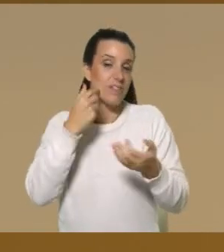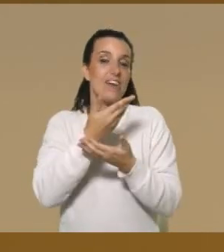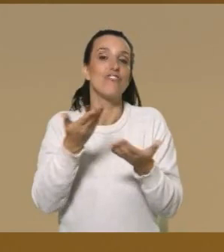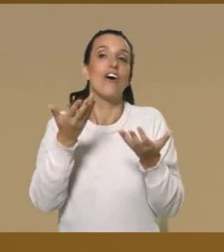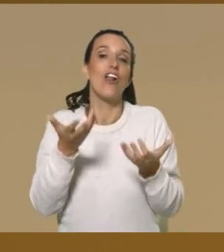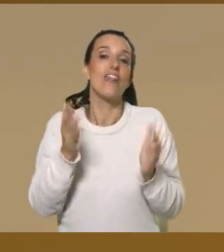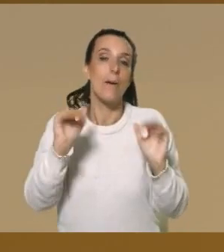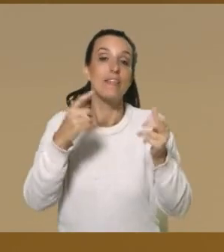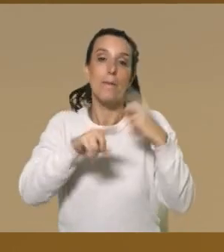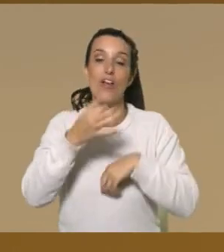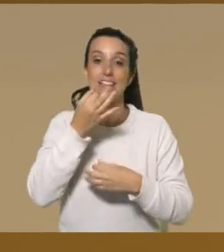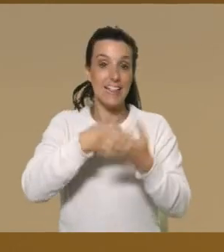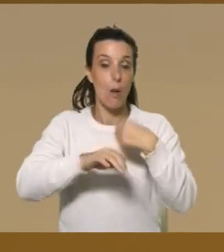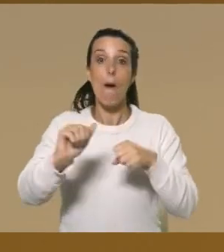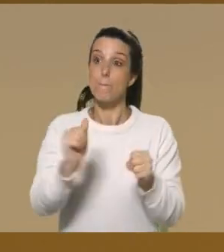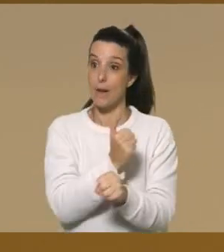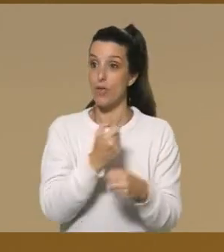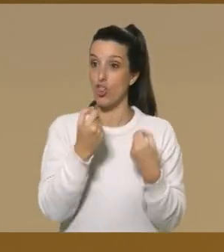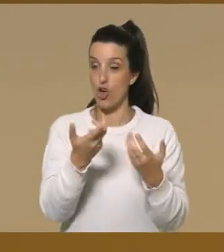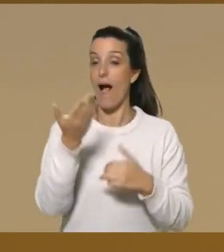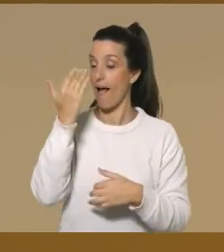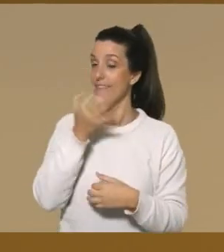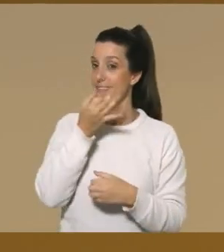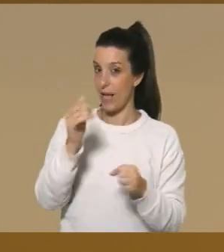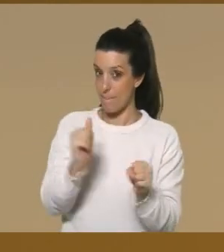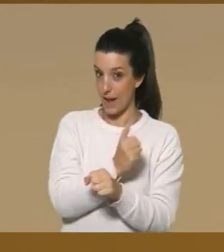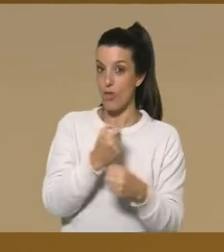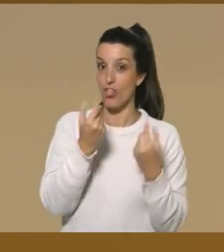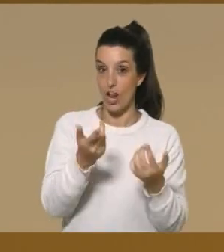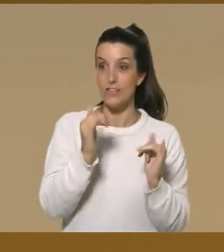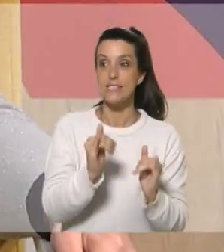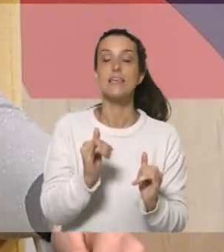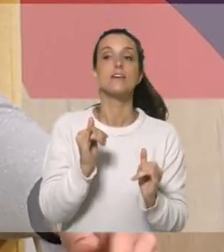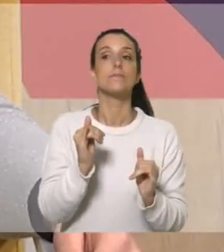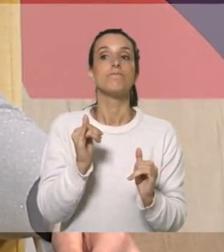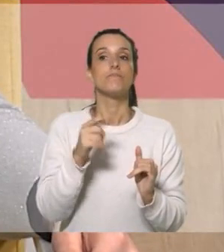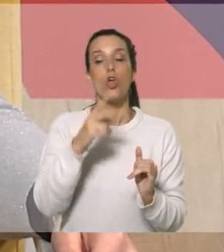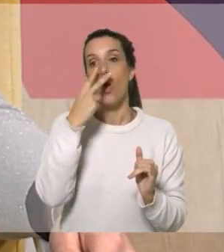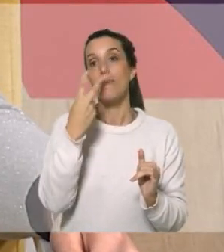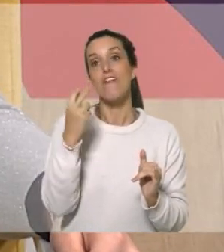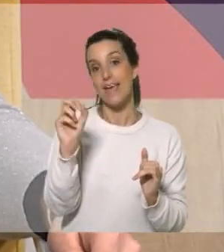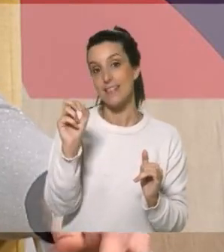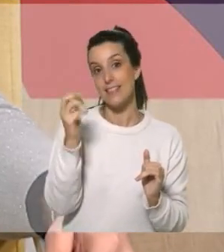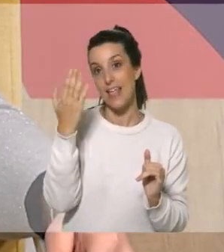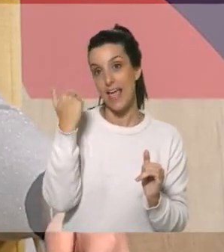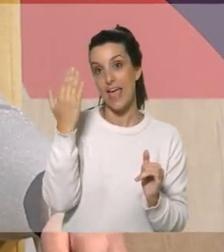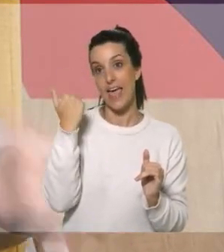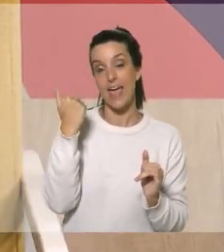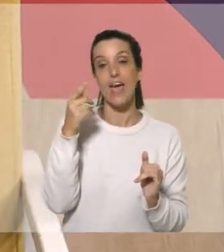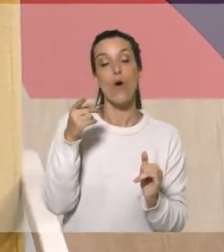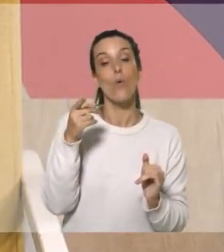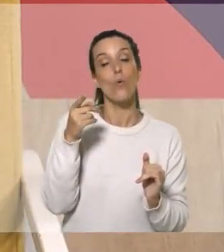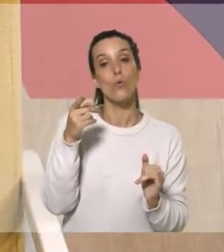de despedirla Sin decir que es una obra premiada lo decía al inicio sí sí sí sí sí en el 2020 la dramaturgia